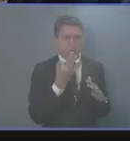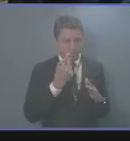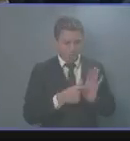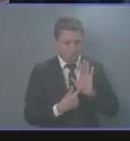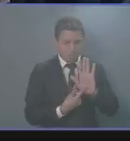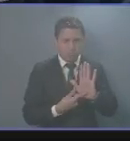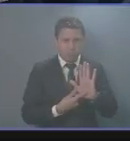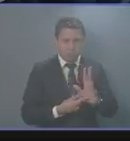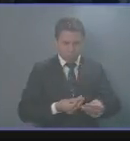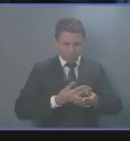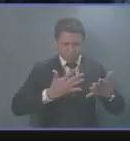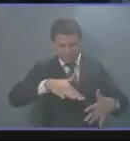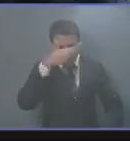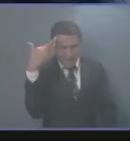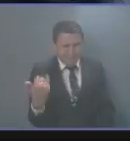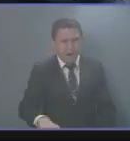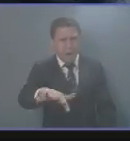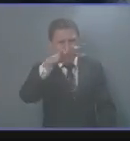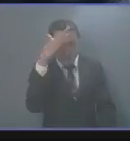tiene.